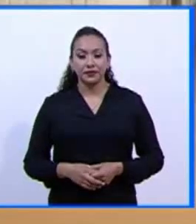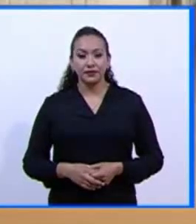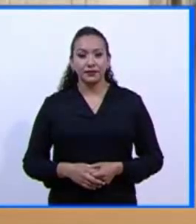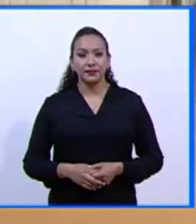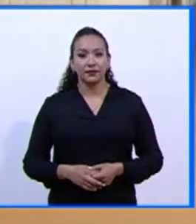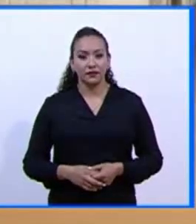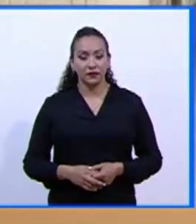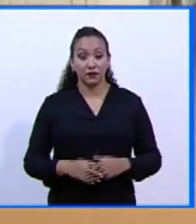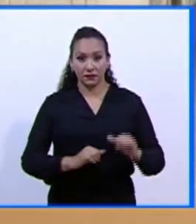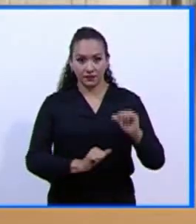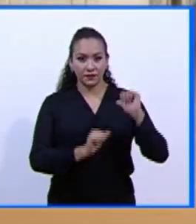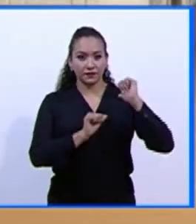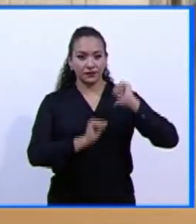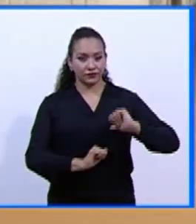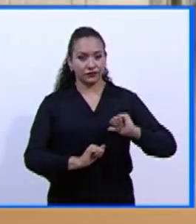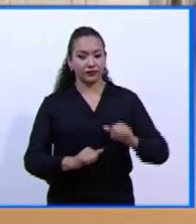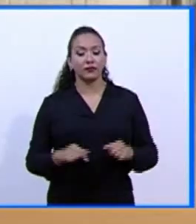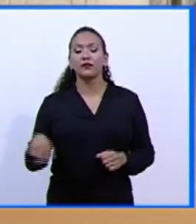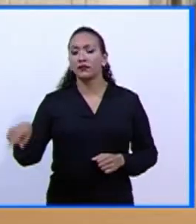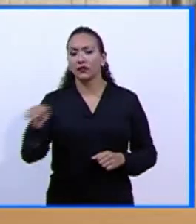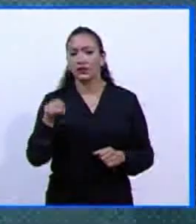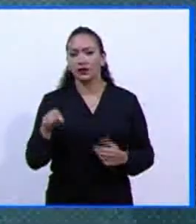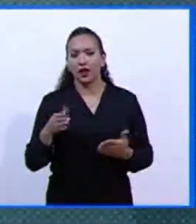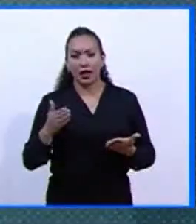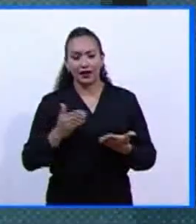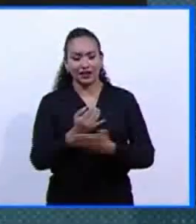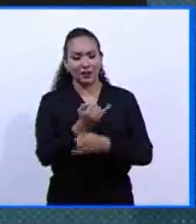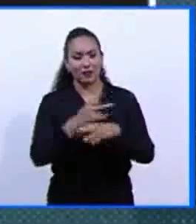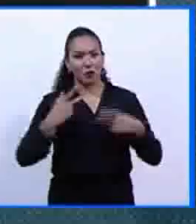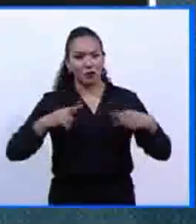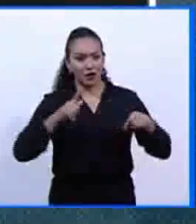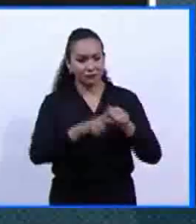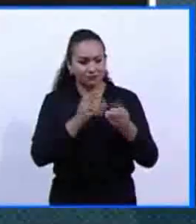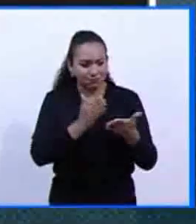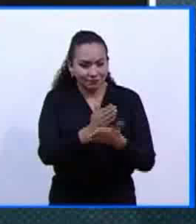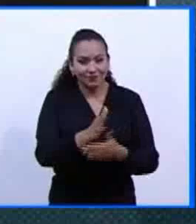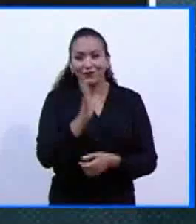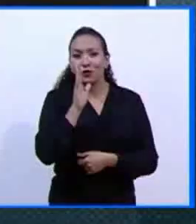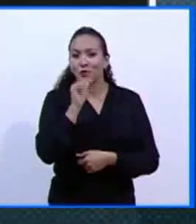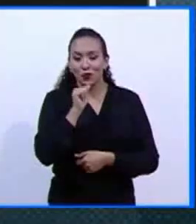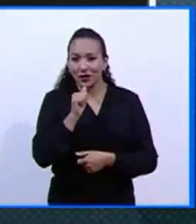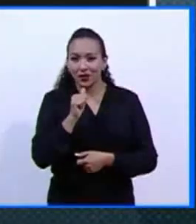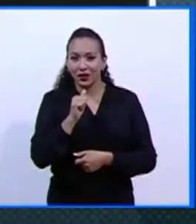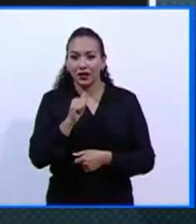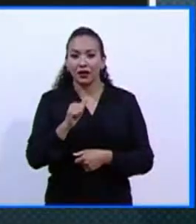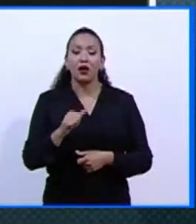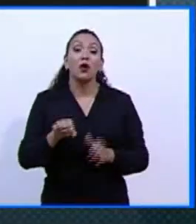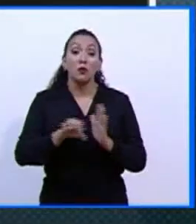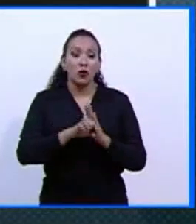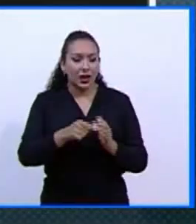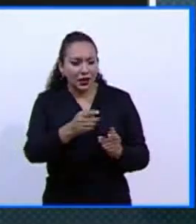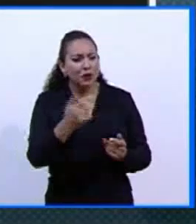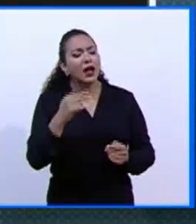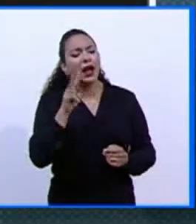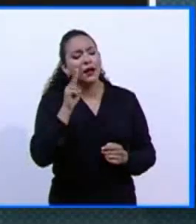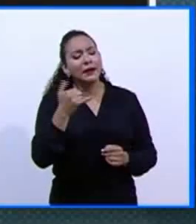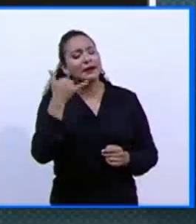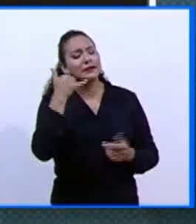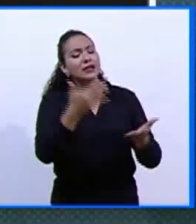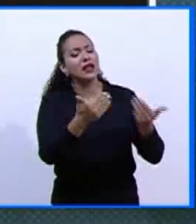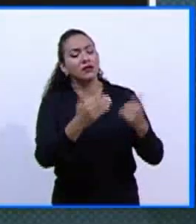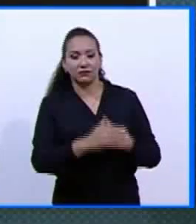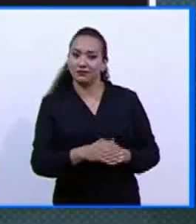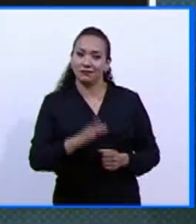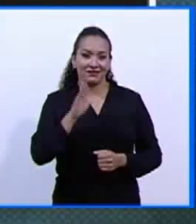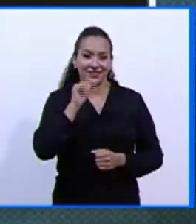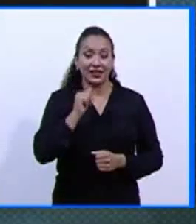Y las autoridades no pueden acceder a la información personal almacenada en nuestros dispositivos electrónicos sin una